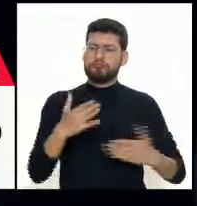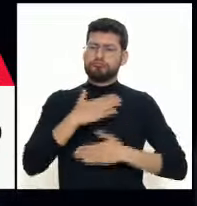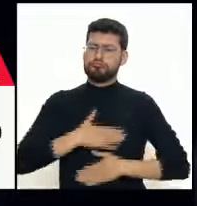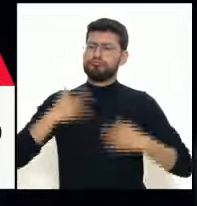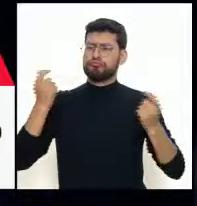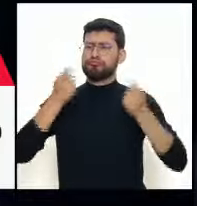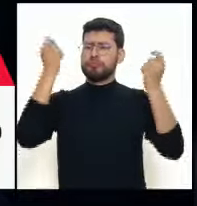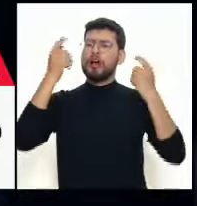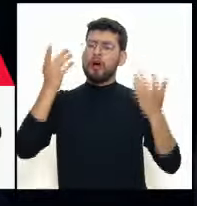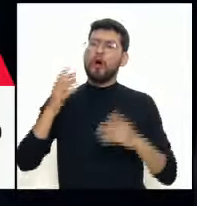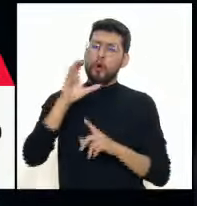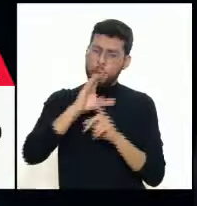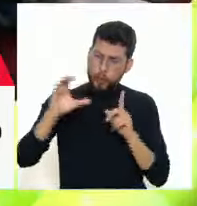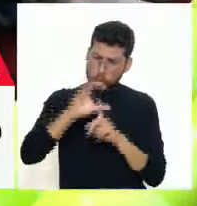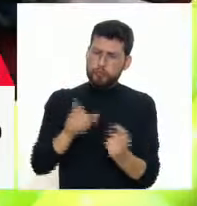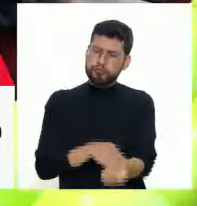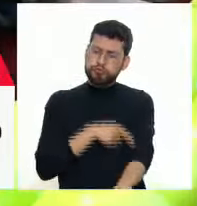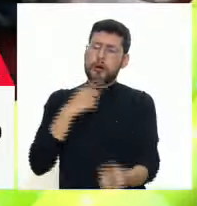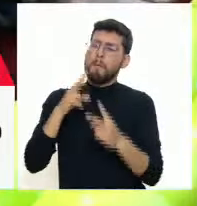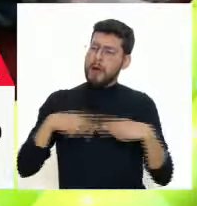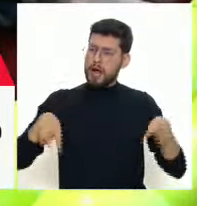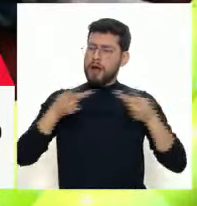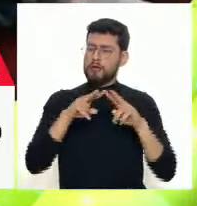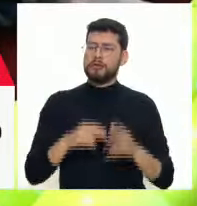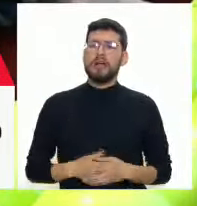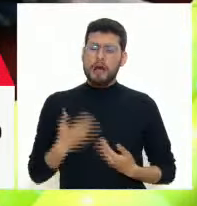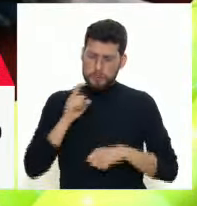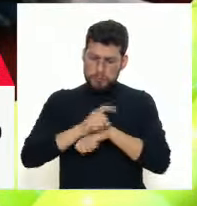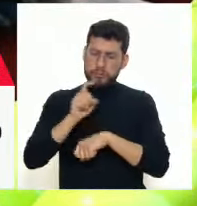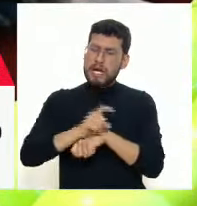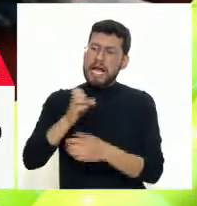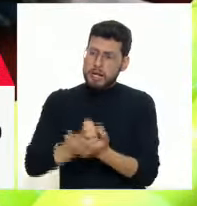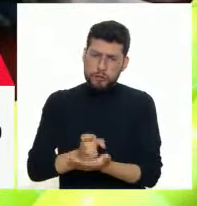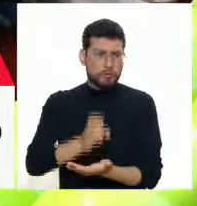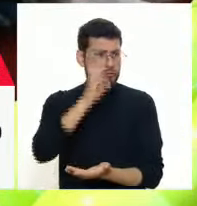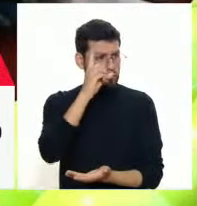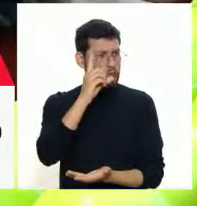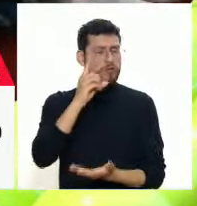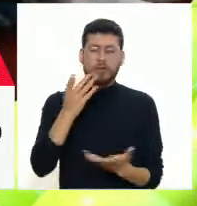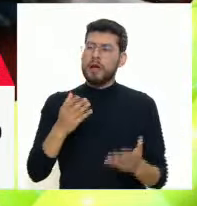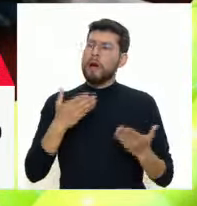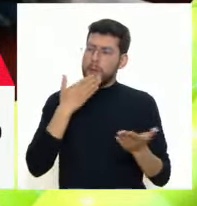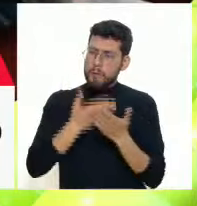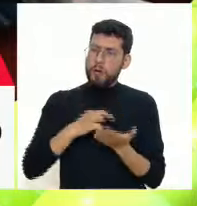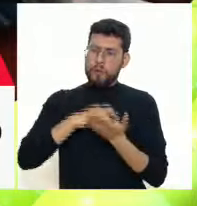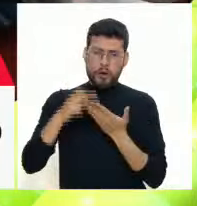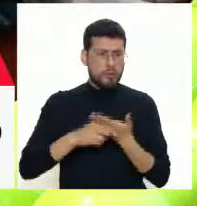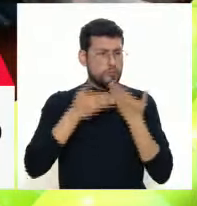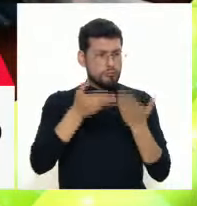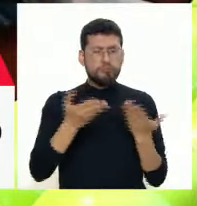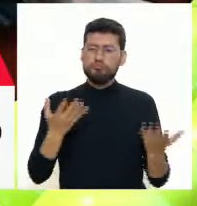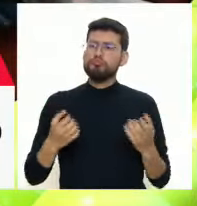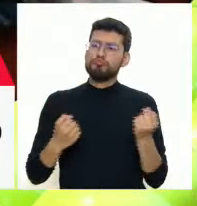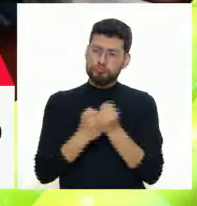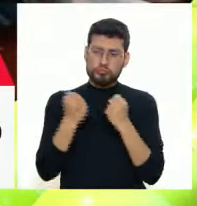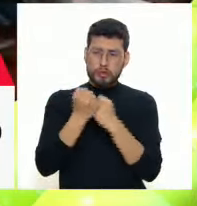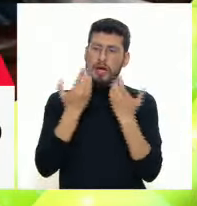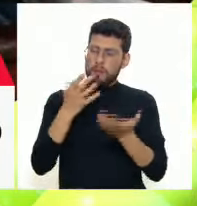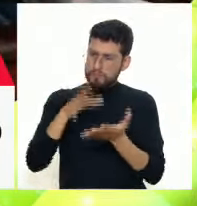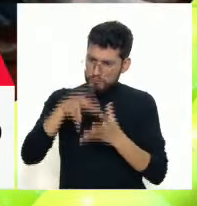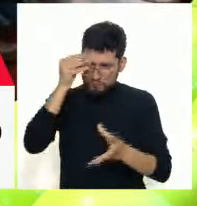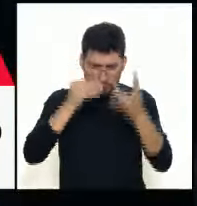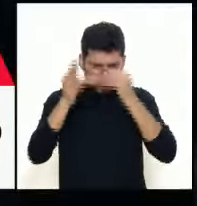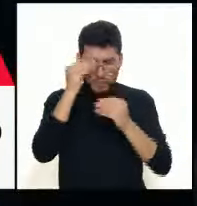cultural, tradiciones y valores. Promover la educación, ofreciendo programas que complementen el